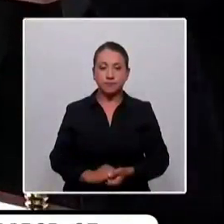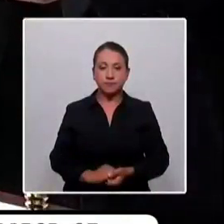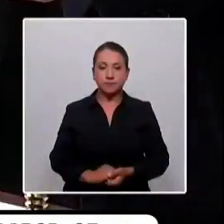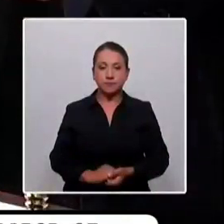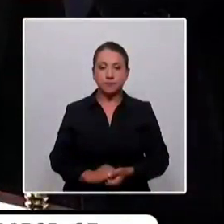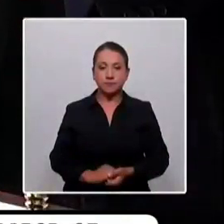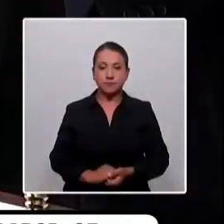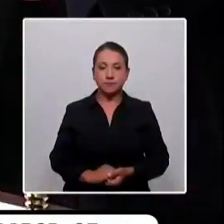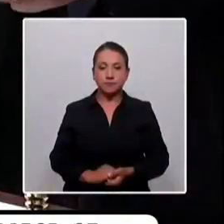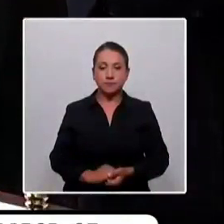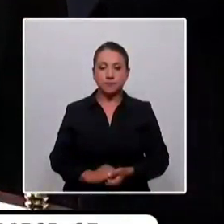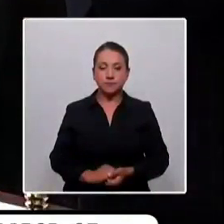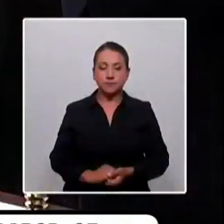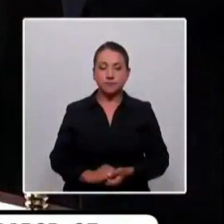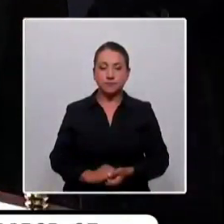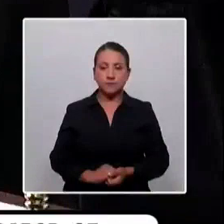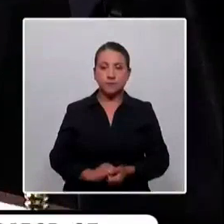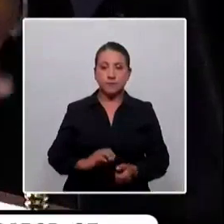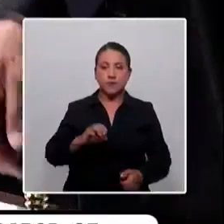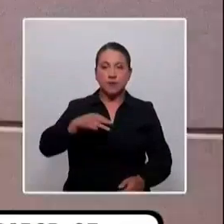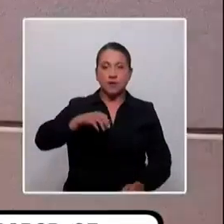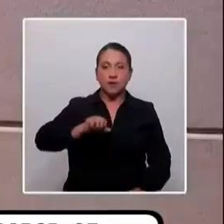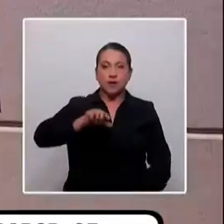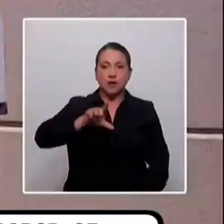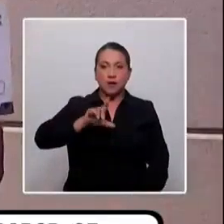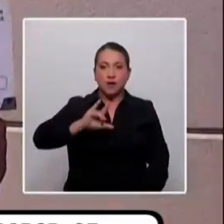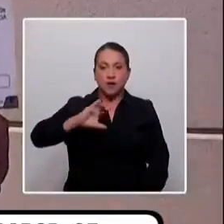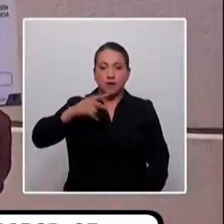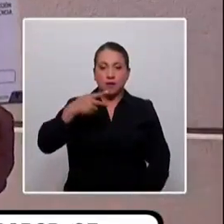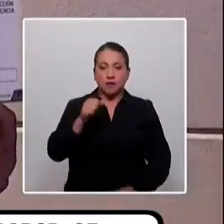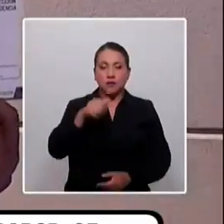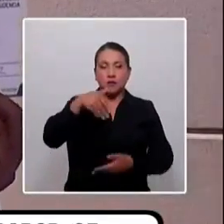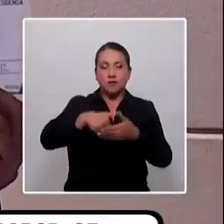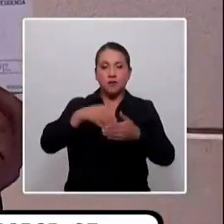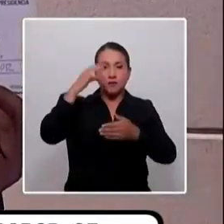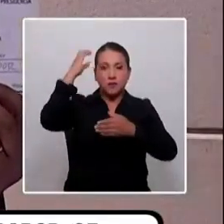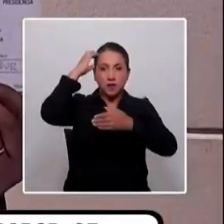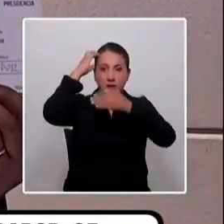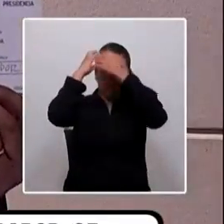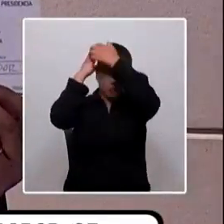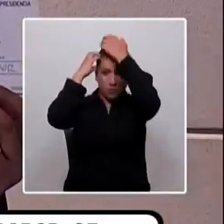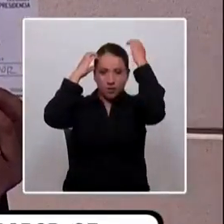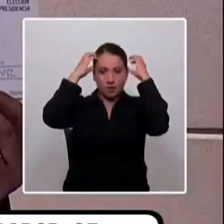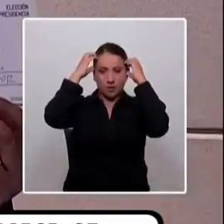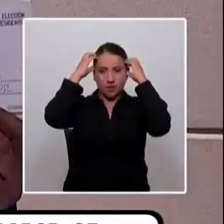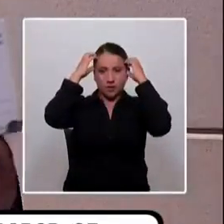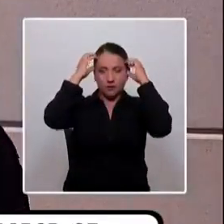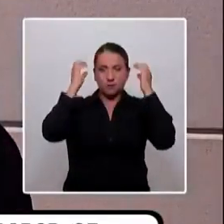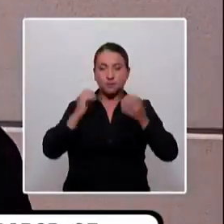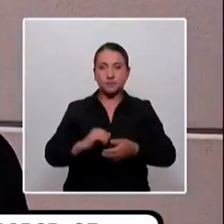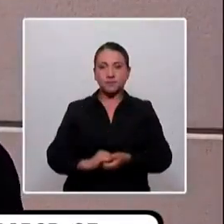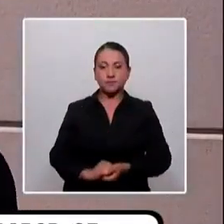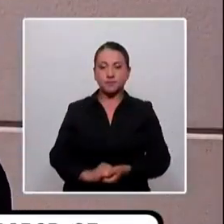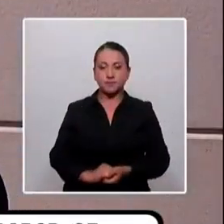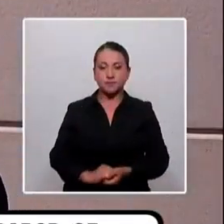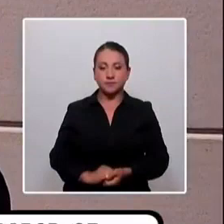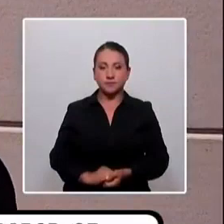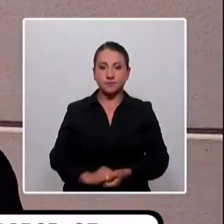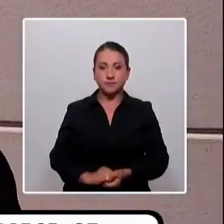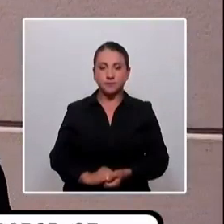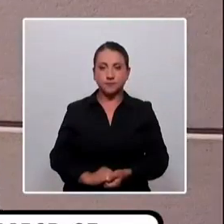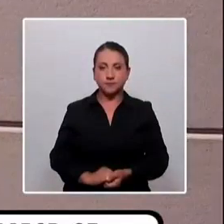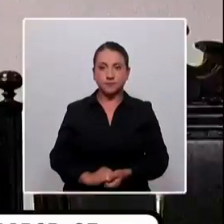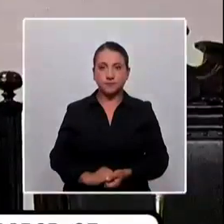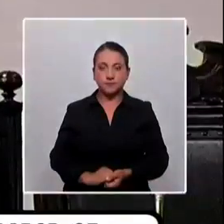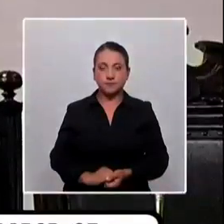bajado su candidatura a la presidencia. También estaba Ramona Reyes, que vimos durante la jornada, empezó a ganar apoyo en las